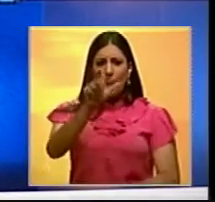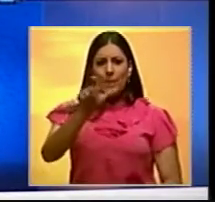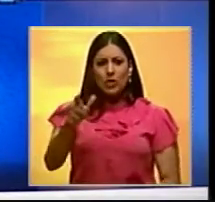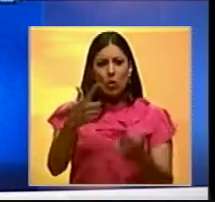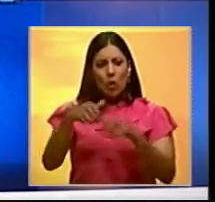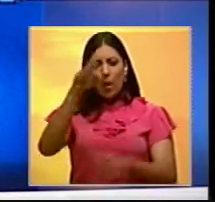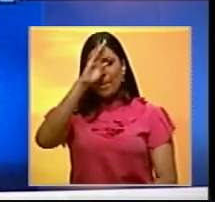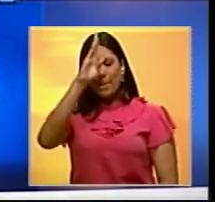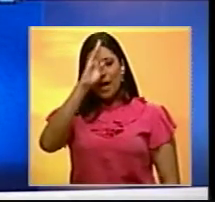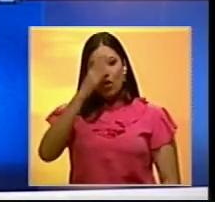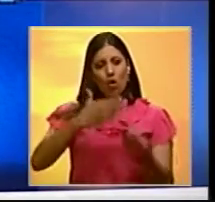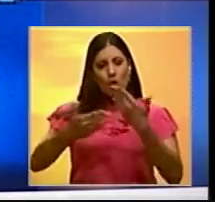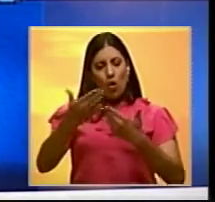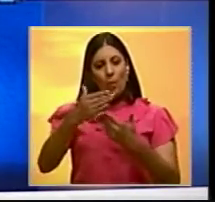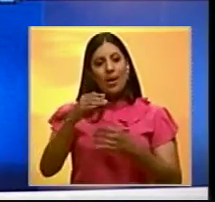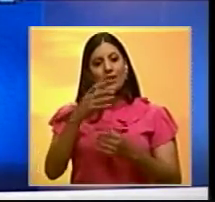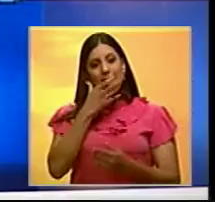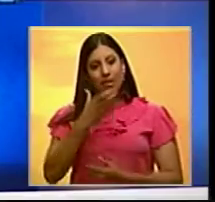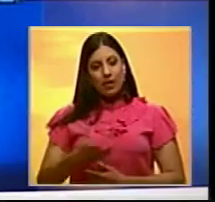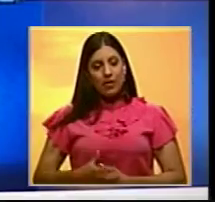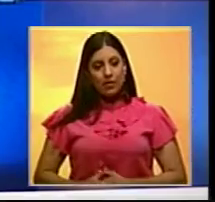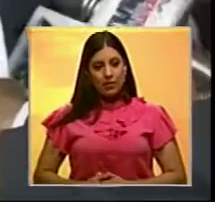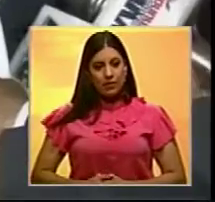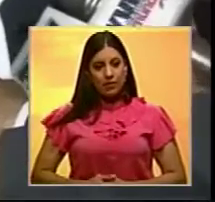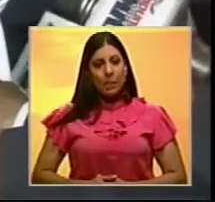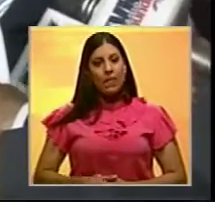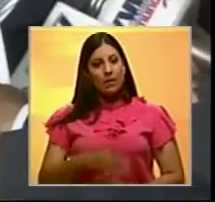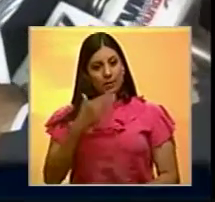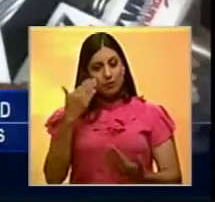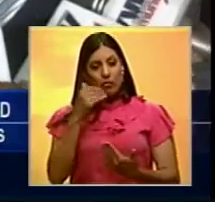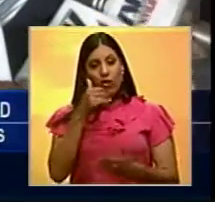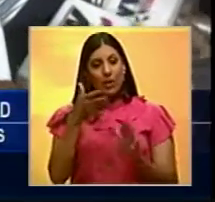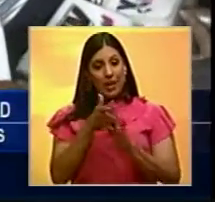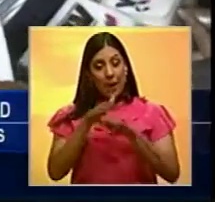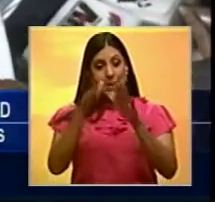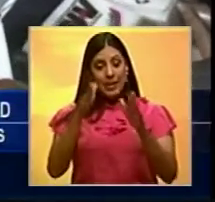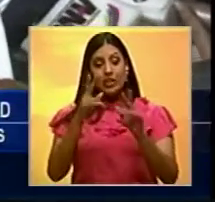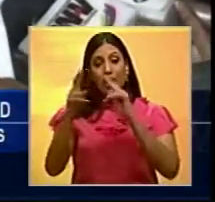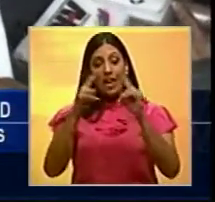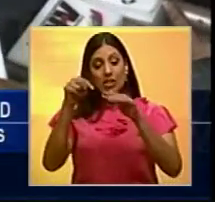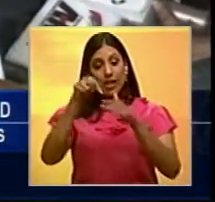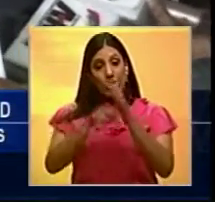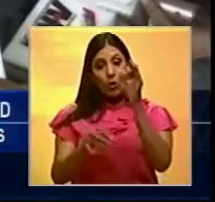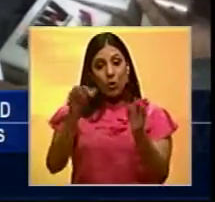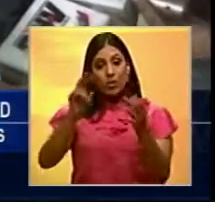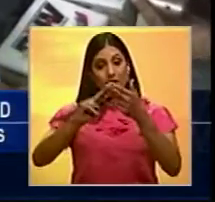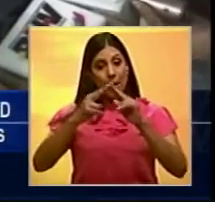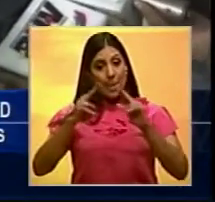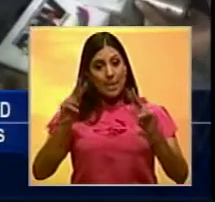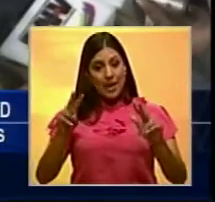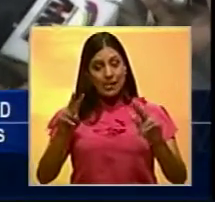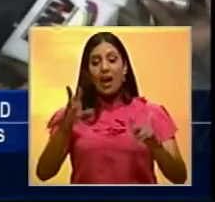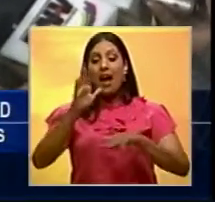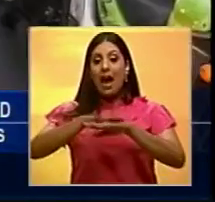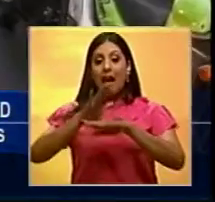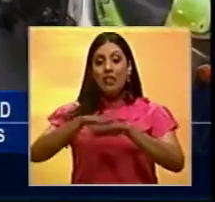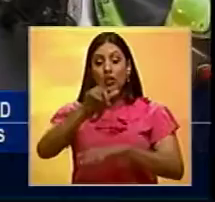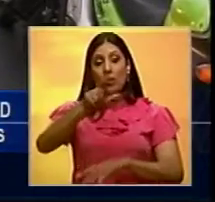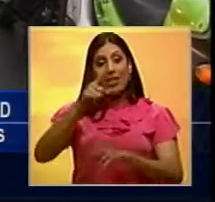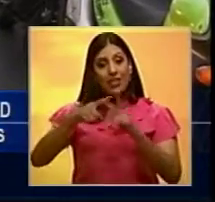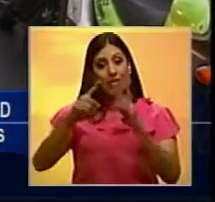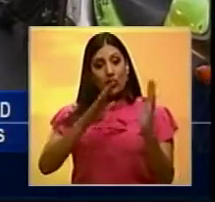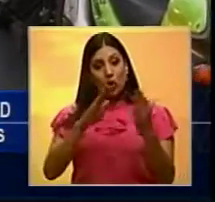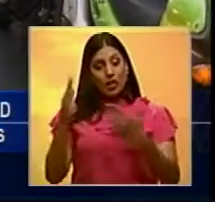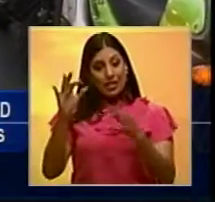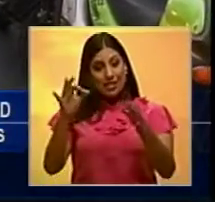zonas bancarias y comerciales durante las Navidades. Néstor Reverol, ministro de Relaciones Interiores, Justicia y Paz, anunció que los diferentes